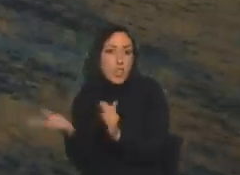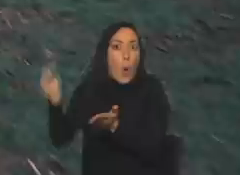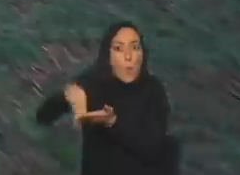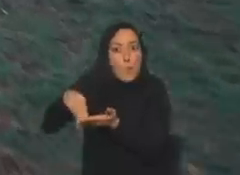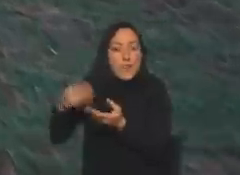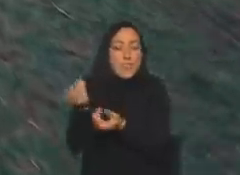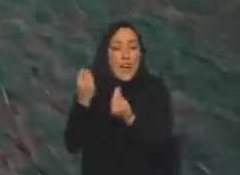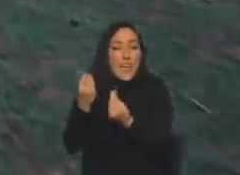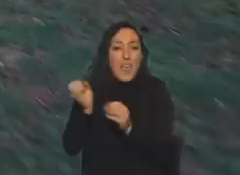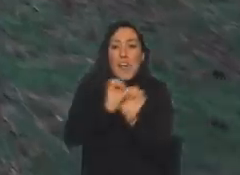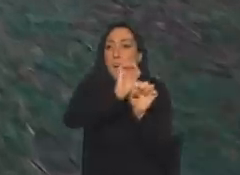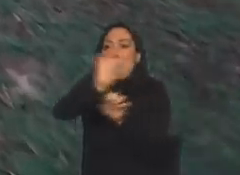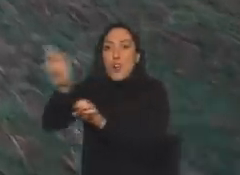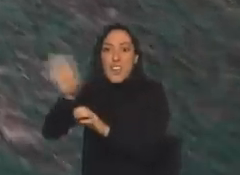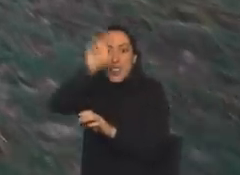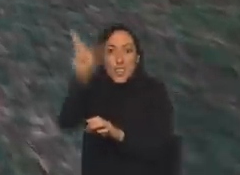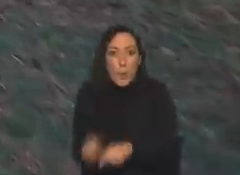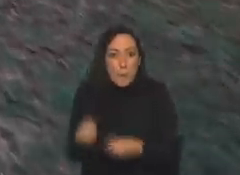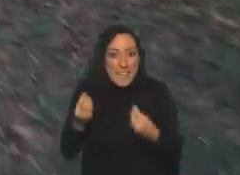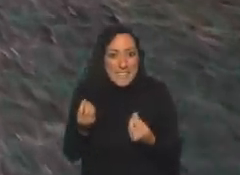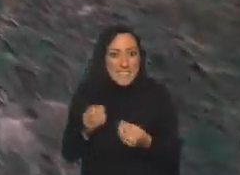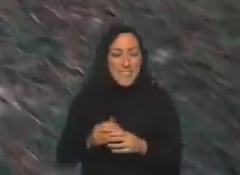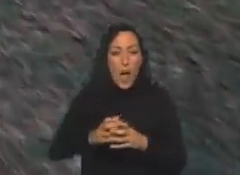las exportaciones totales del país.